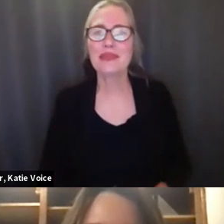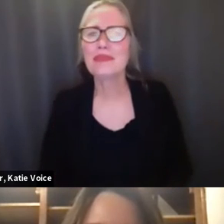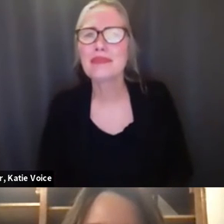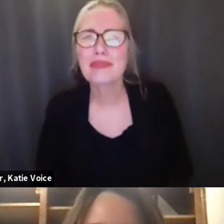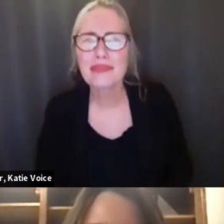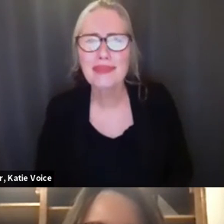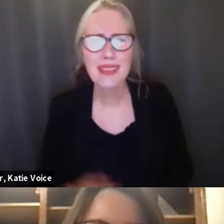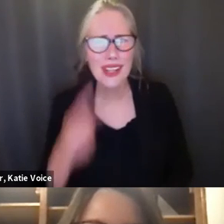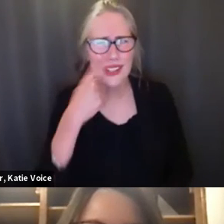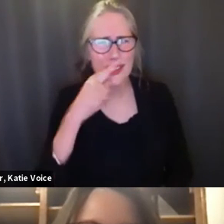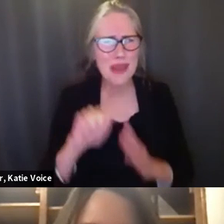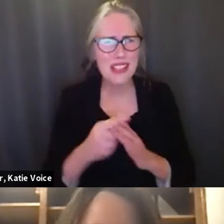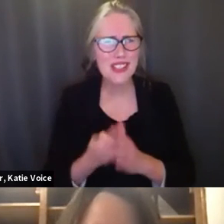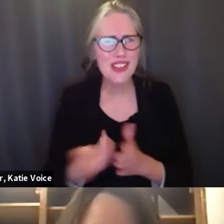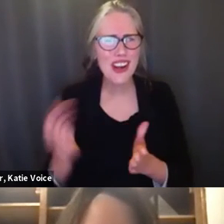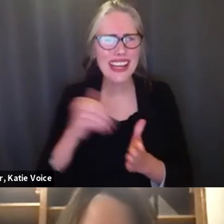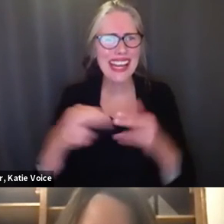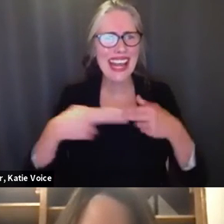¿Puedes comenzar otra vez?